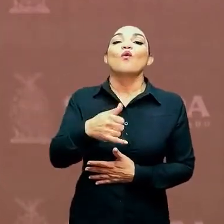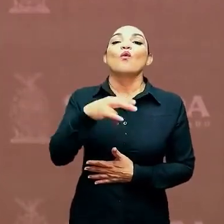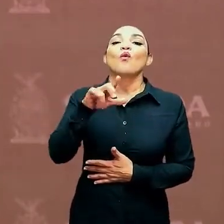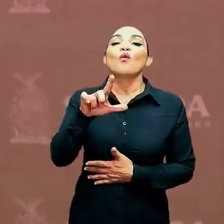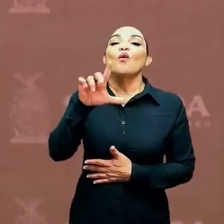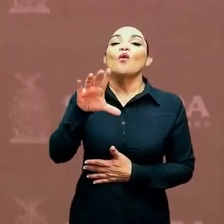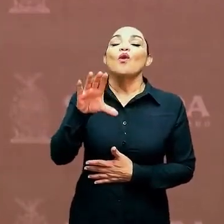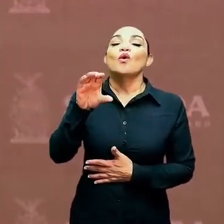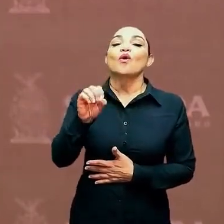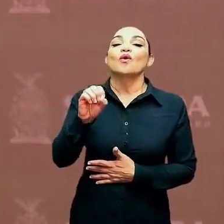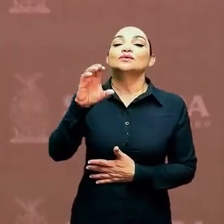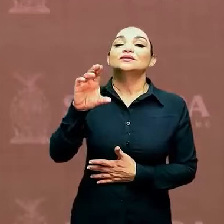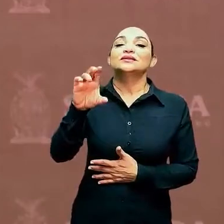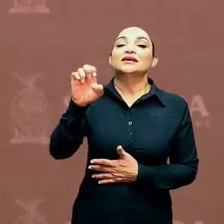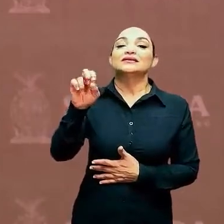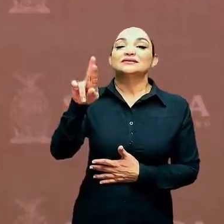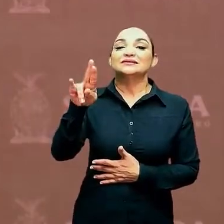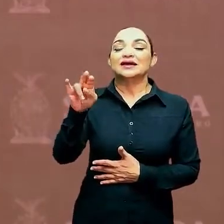¿Cómo se llama eso?